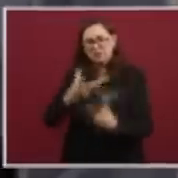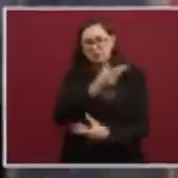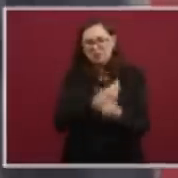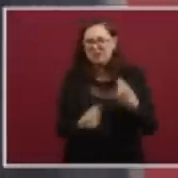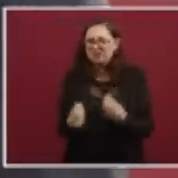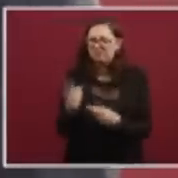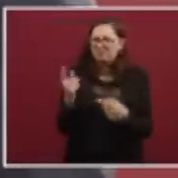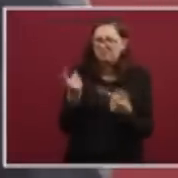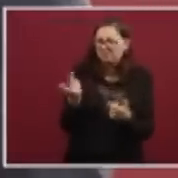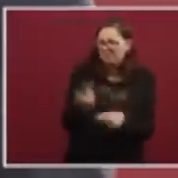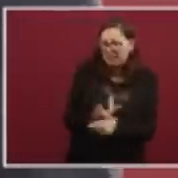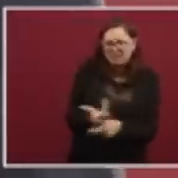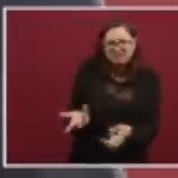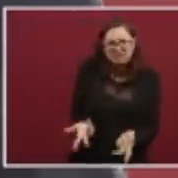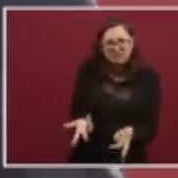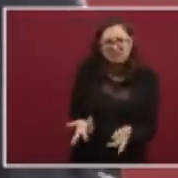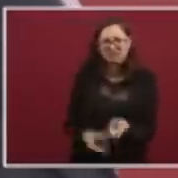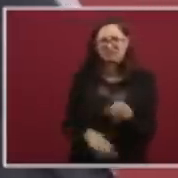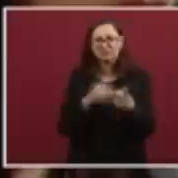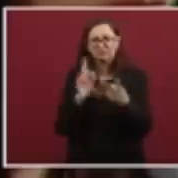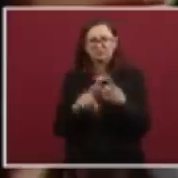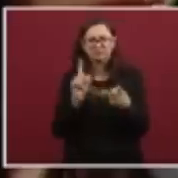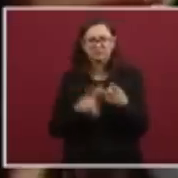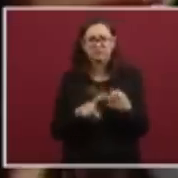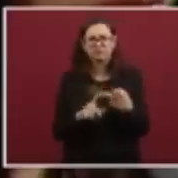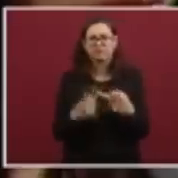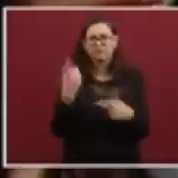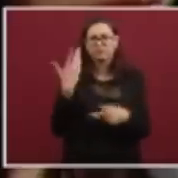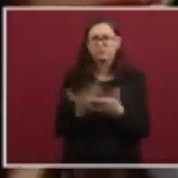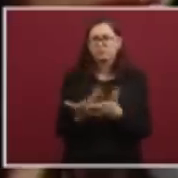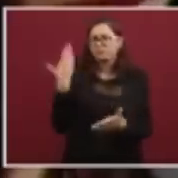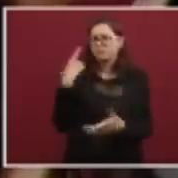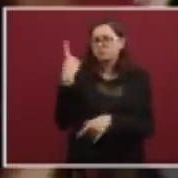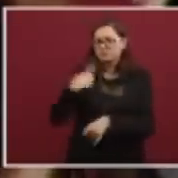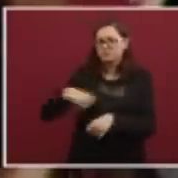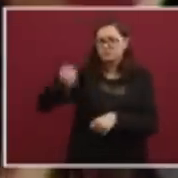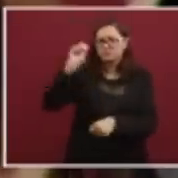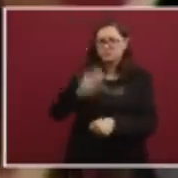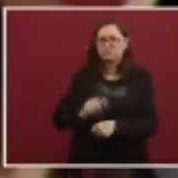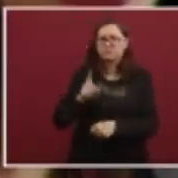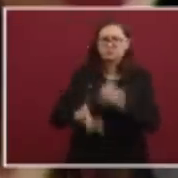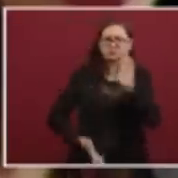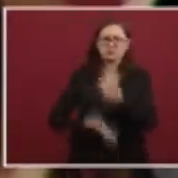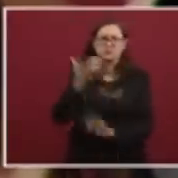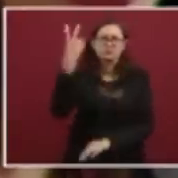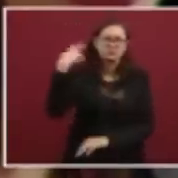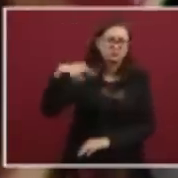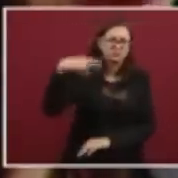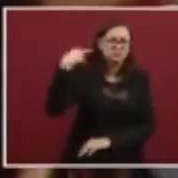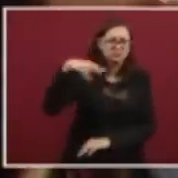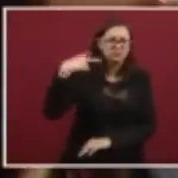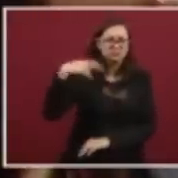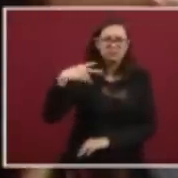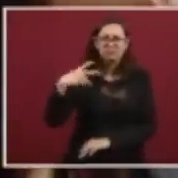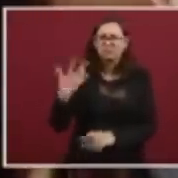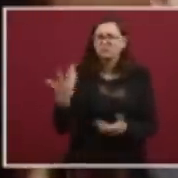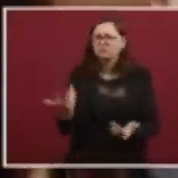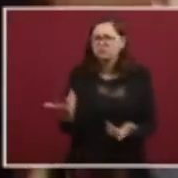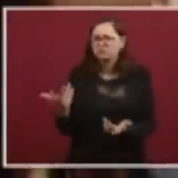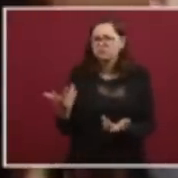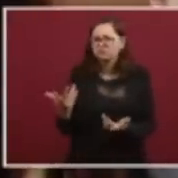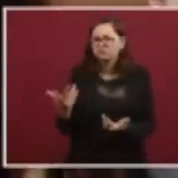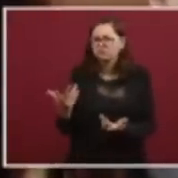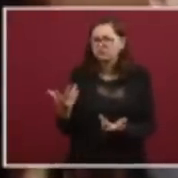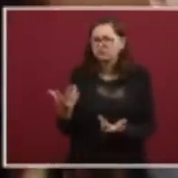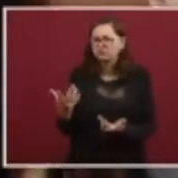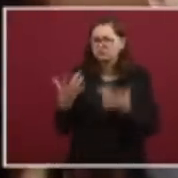por el otro, presidente, la semana pasada le preguntaba yo durante la gira en Veracruz si era la única renuncia que